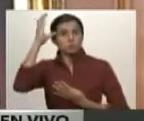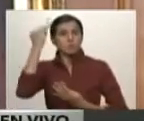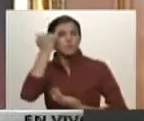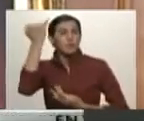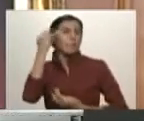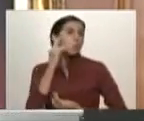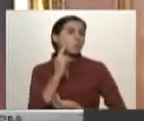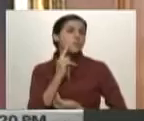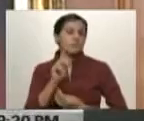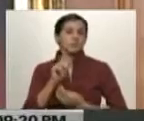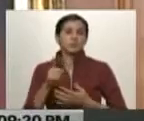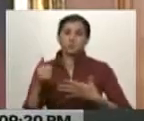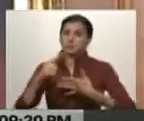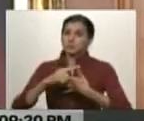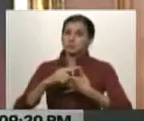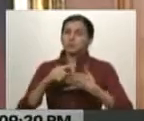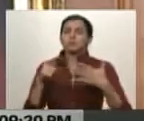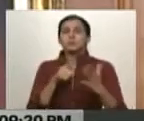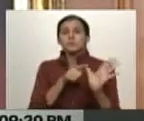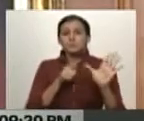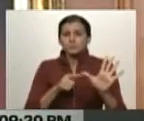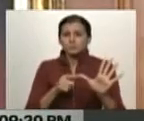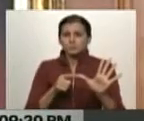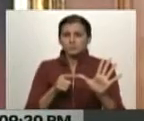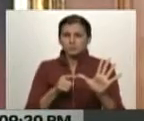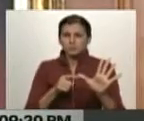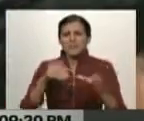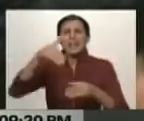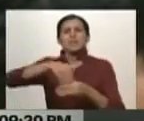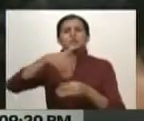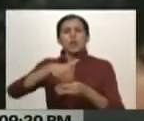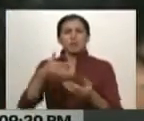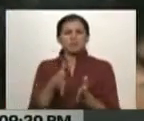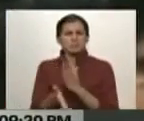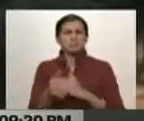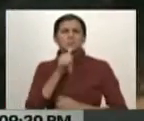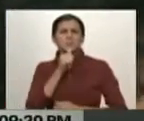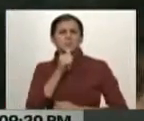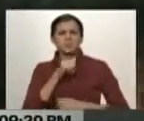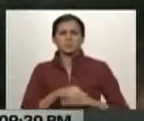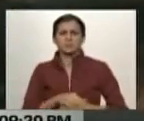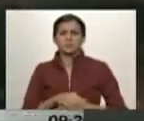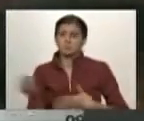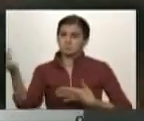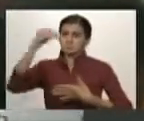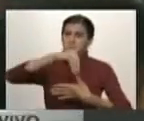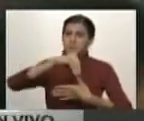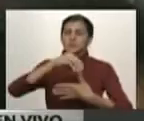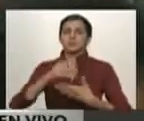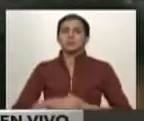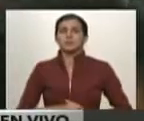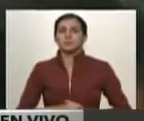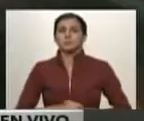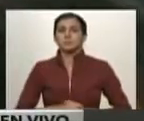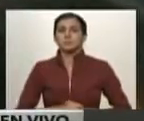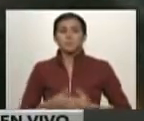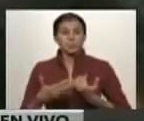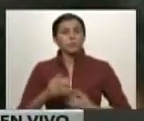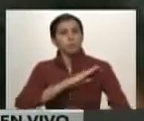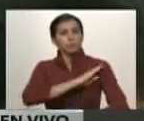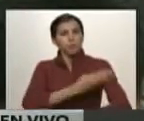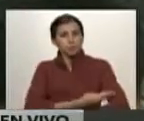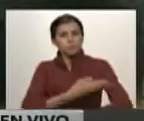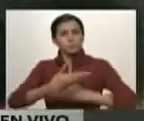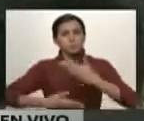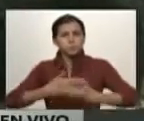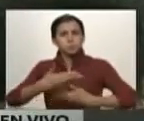y el poder electoral poder electoral que lo que ha hecho es fortalecerse al pasar del